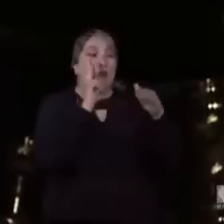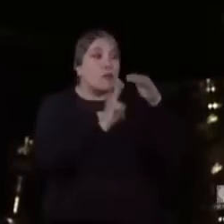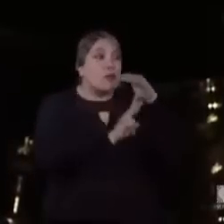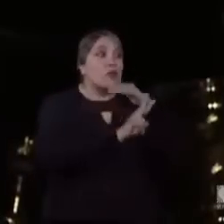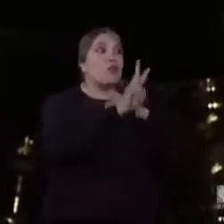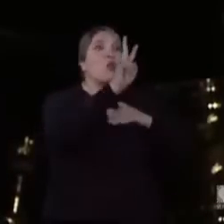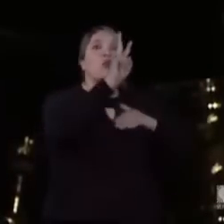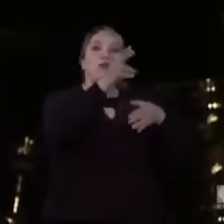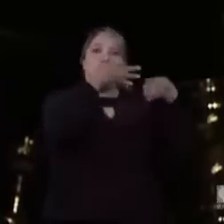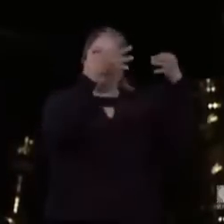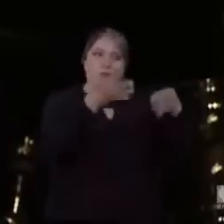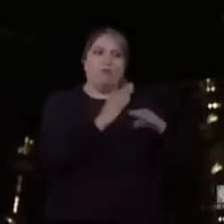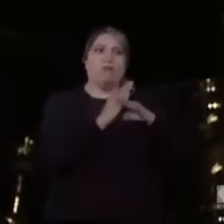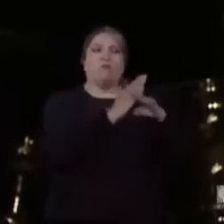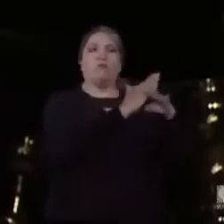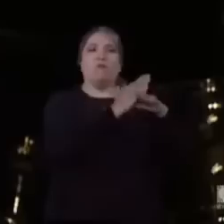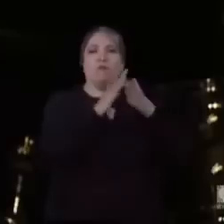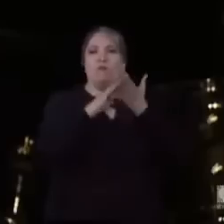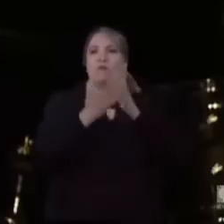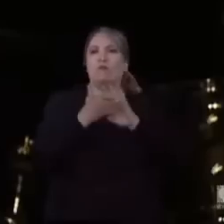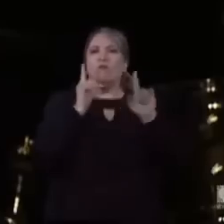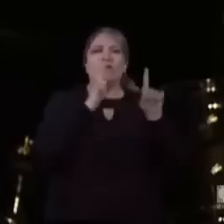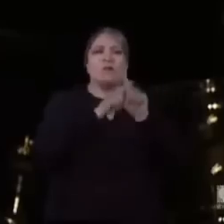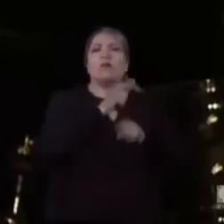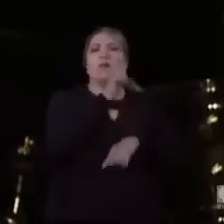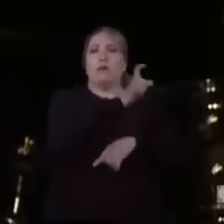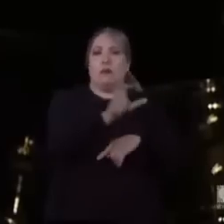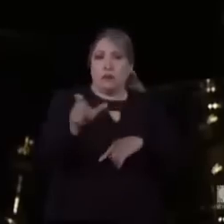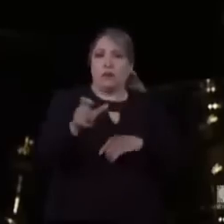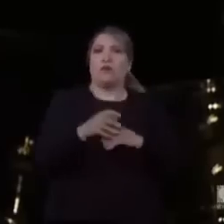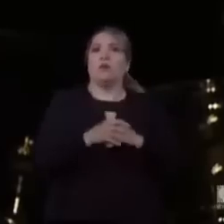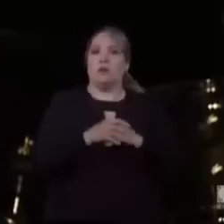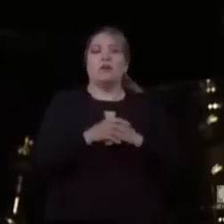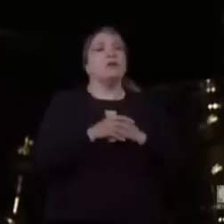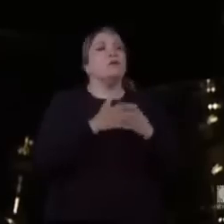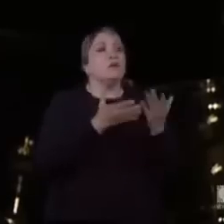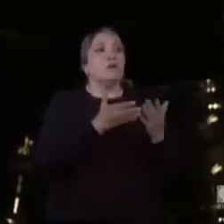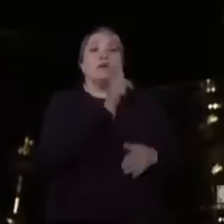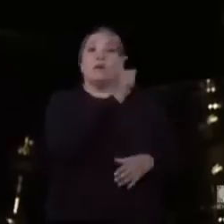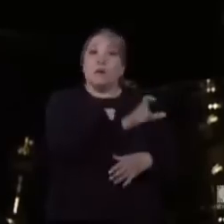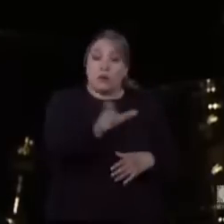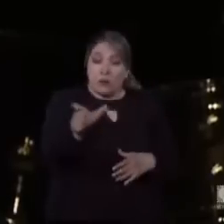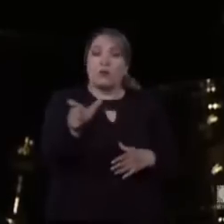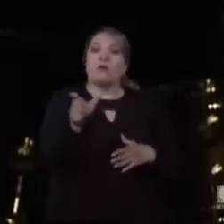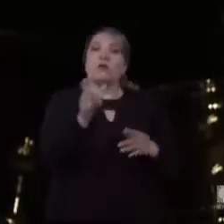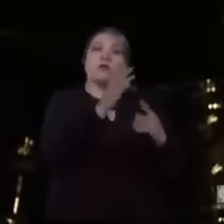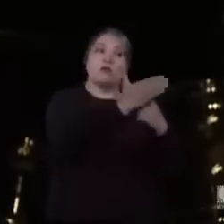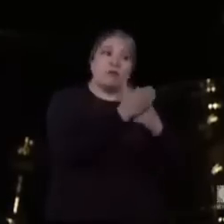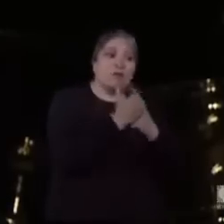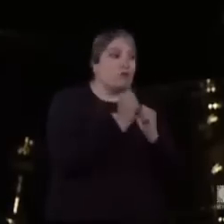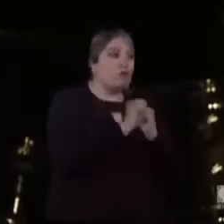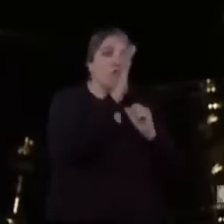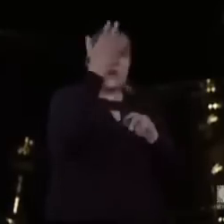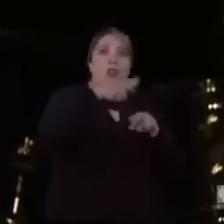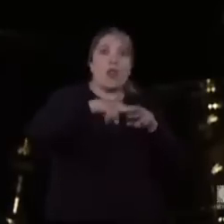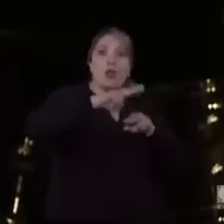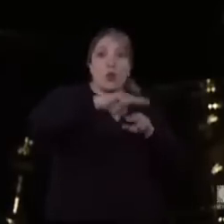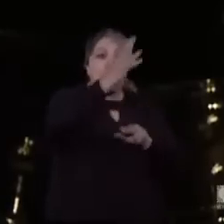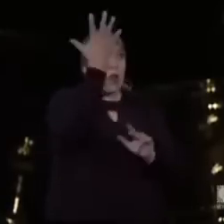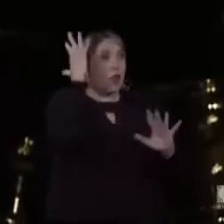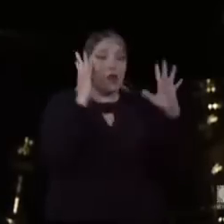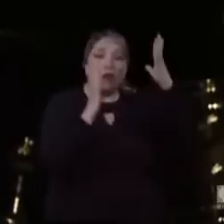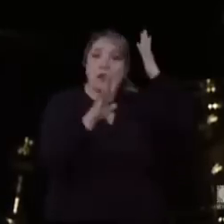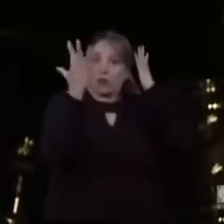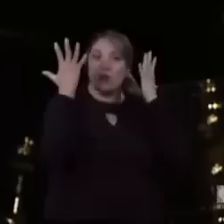paz, una seguridad centrada en las personas y la protección de los seres humanos y la naturaleza sobre la base